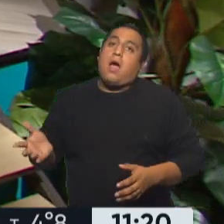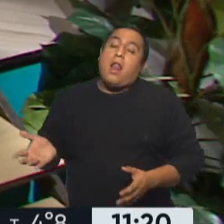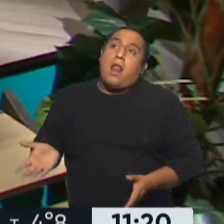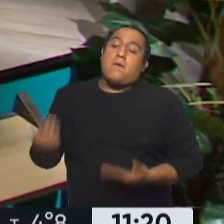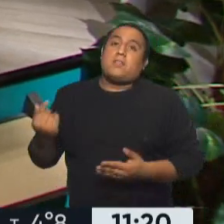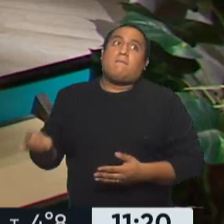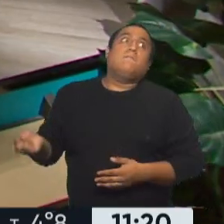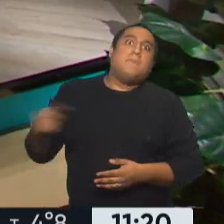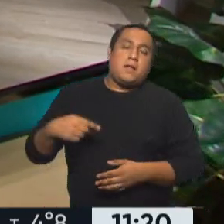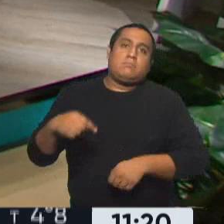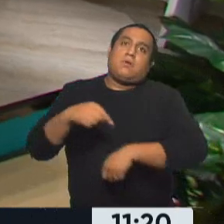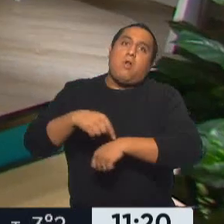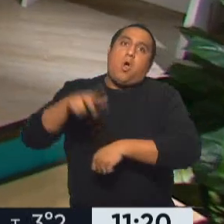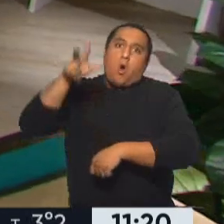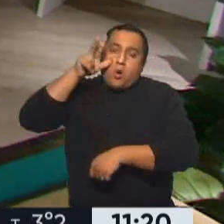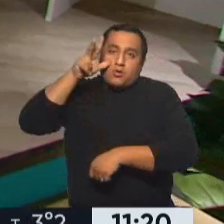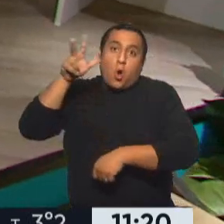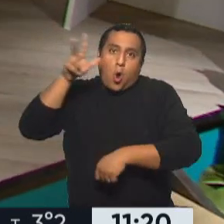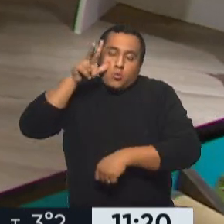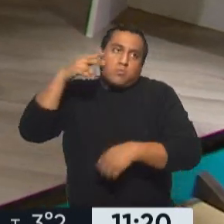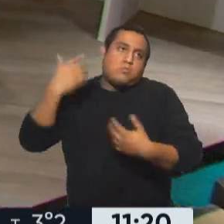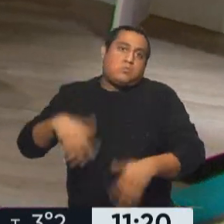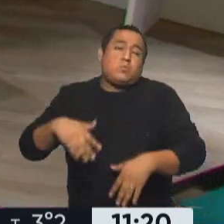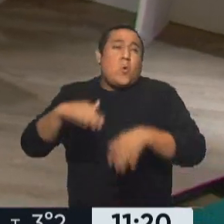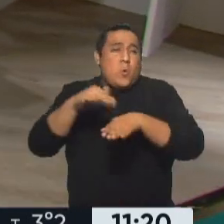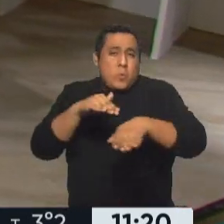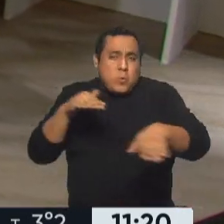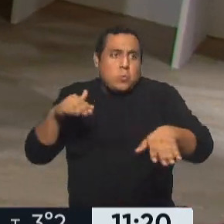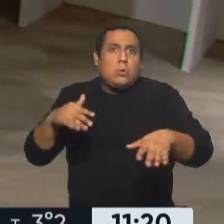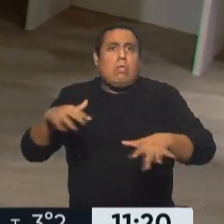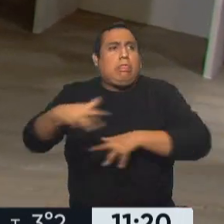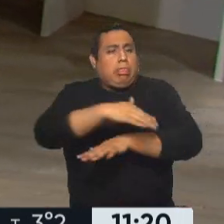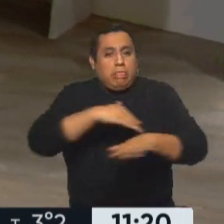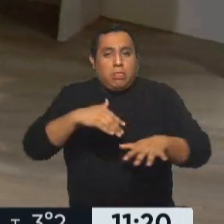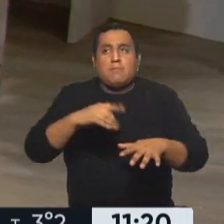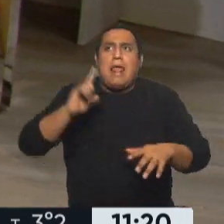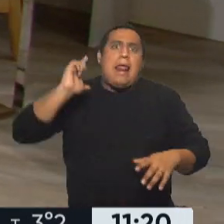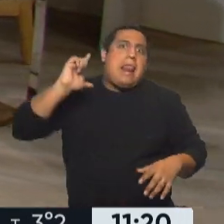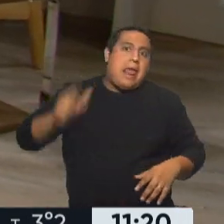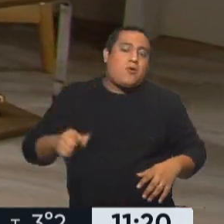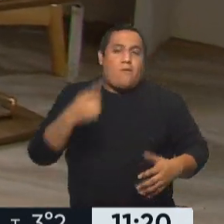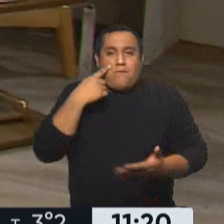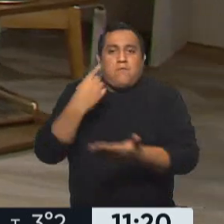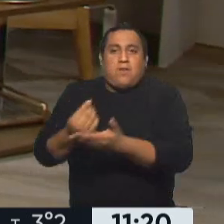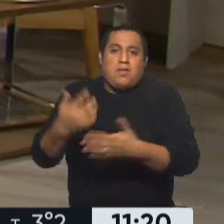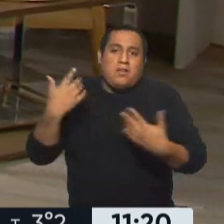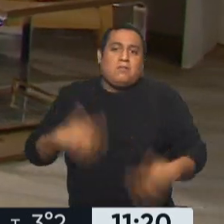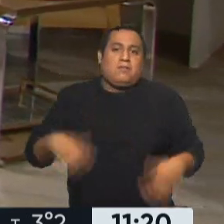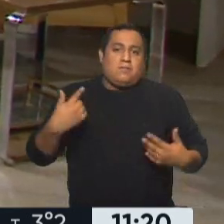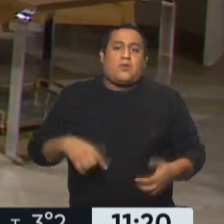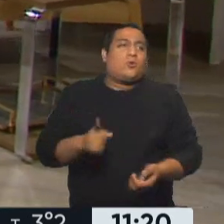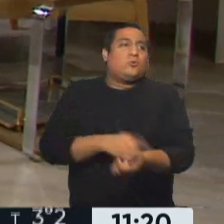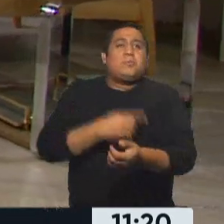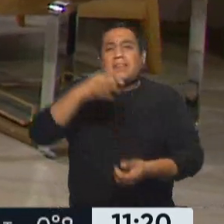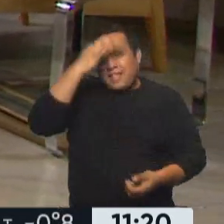claro, y para mí, viste, yo vivo la hora pico. Y al revés del mundo vivo, o sea... La noche... Y ya es la costumbre de los